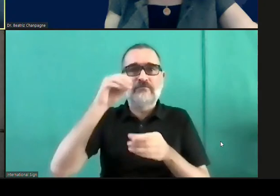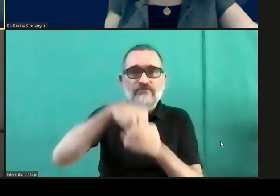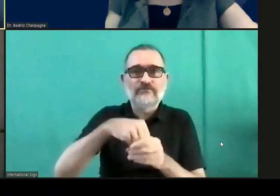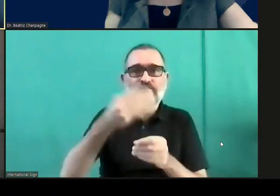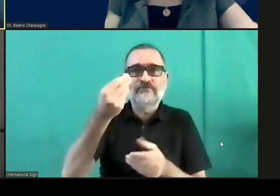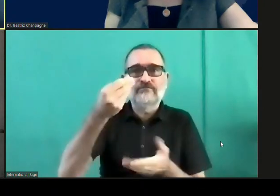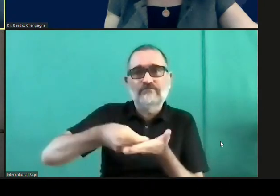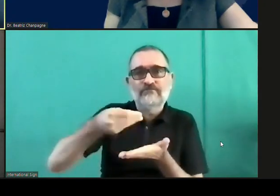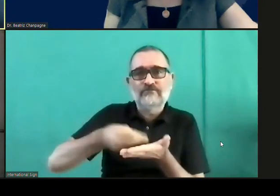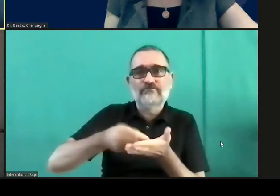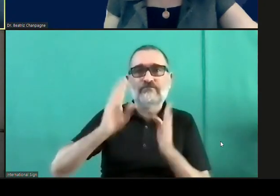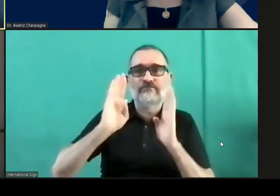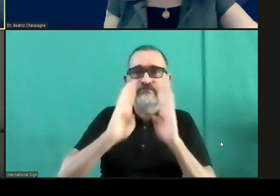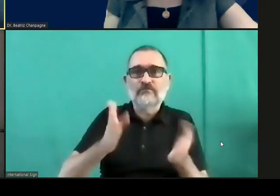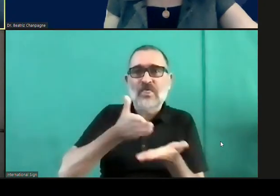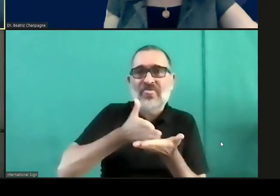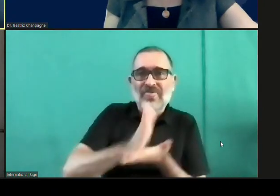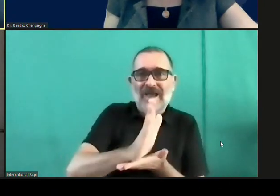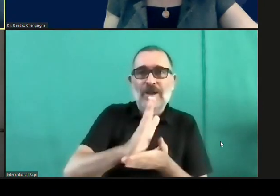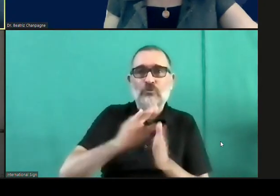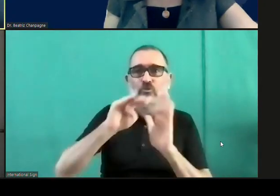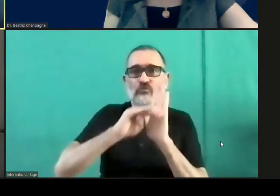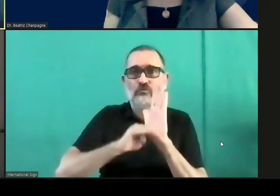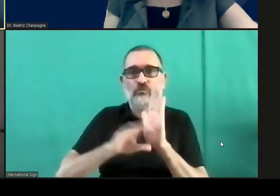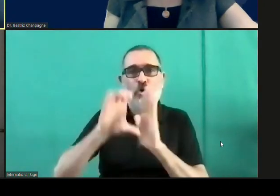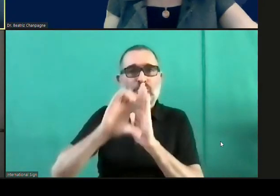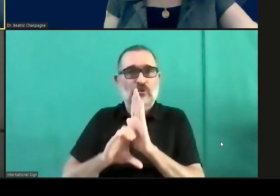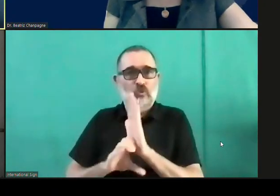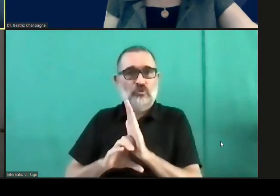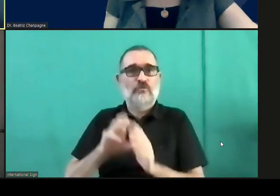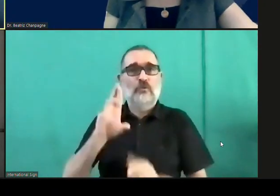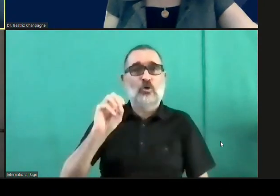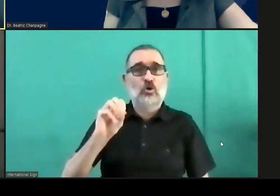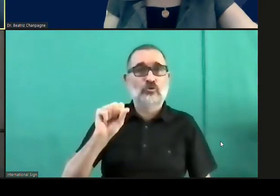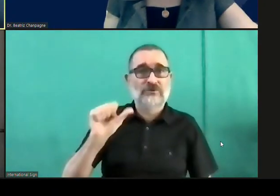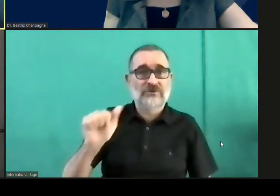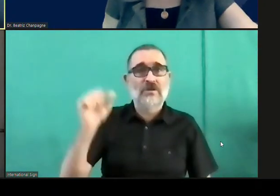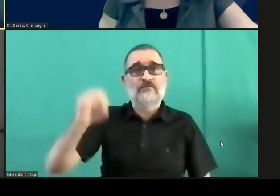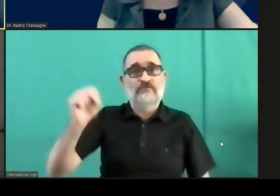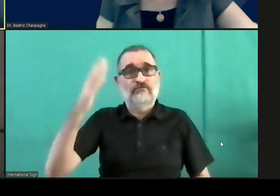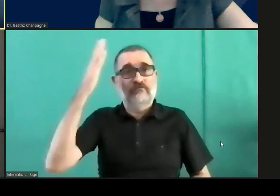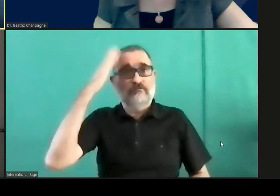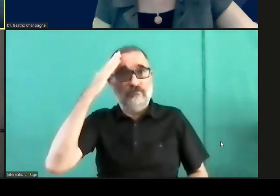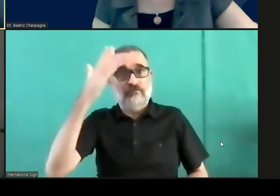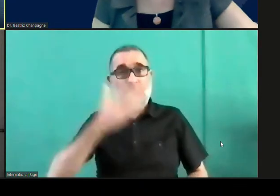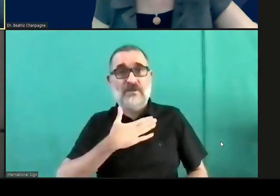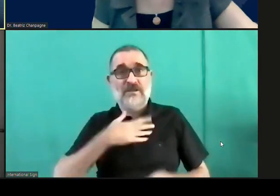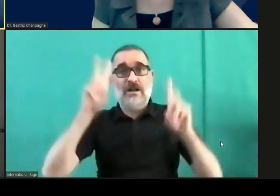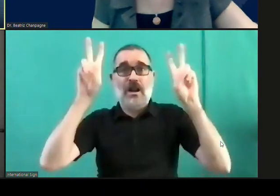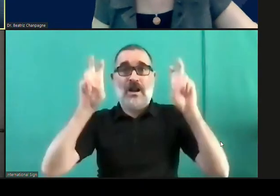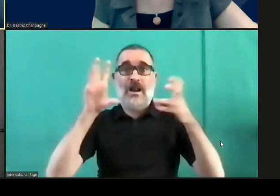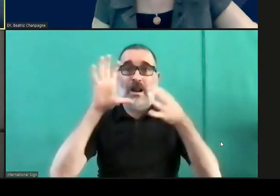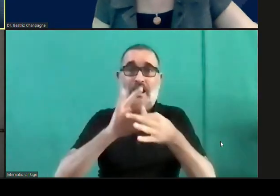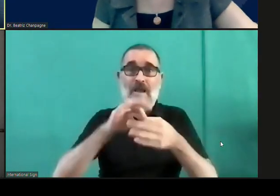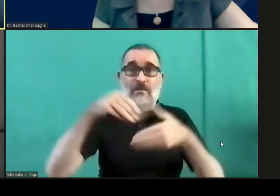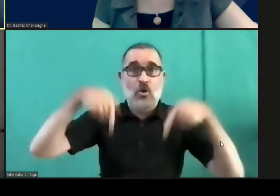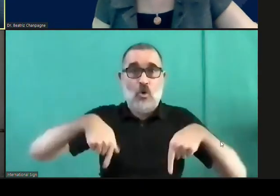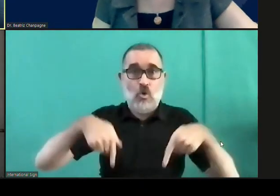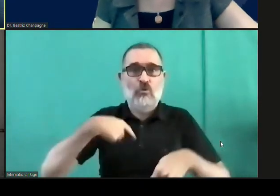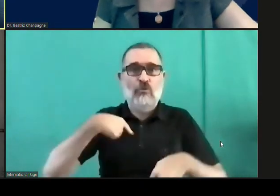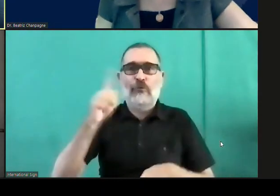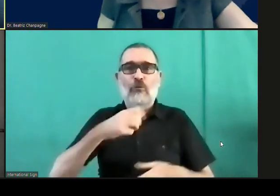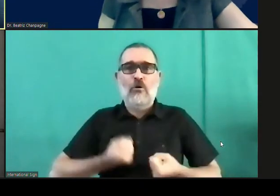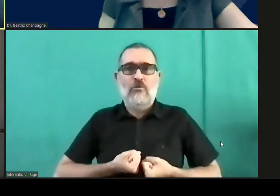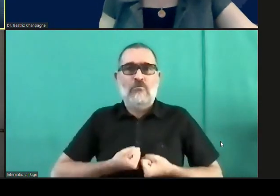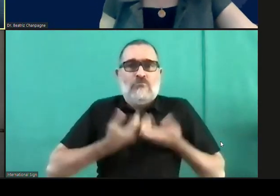tenemos pendiente por avanzar en esta región bueno si no hay más no sé si nos siguen acompañando el resto en los panelistas